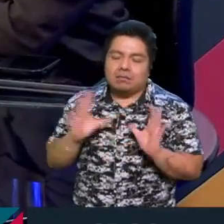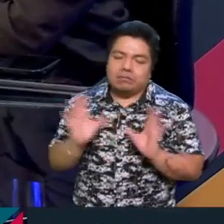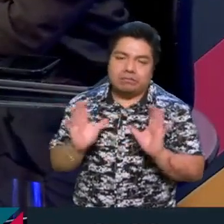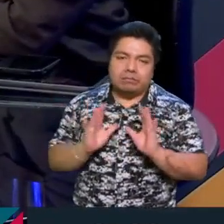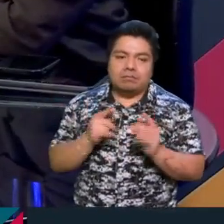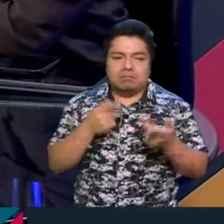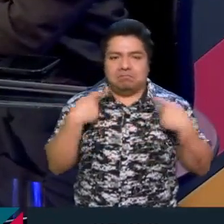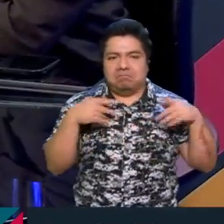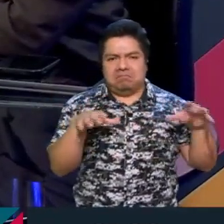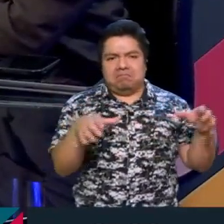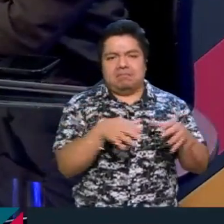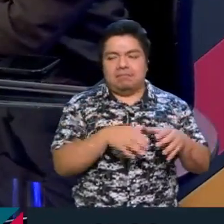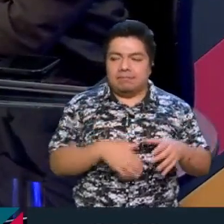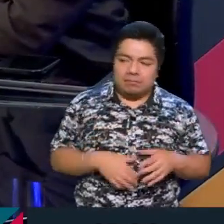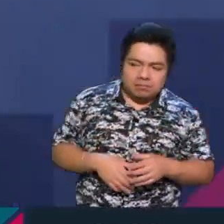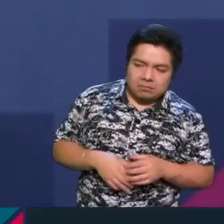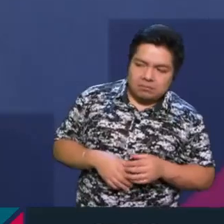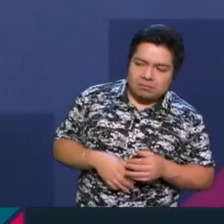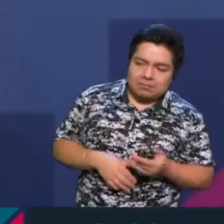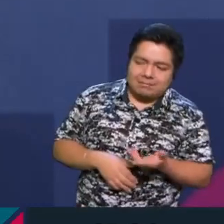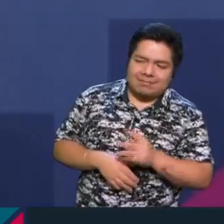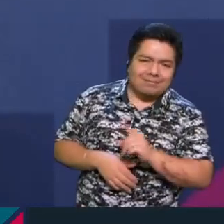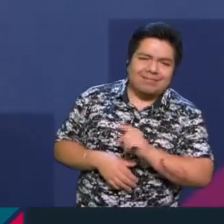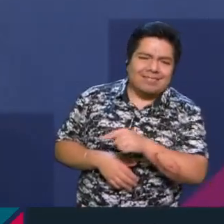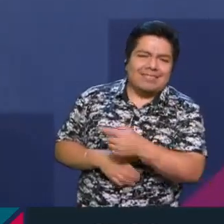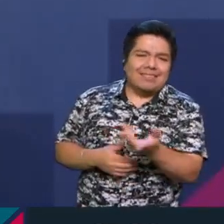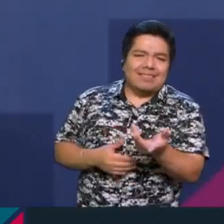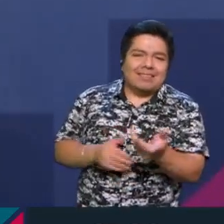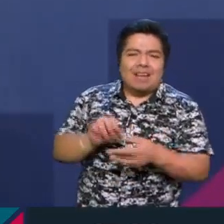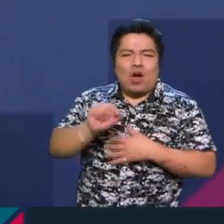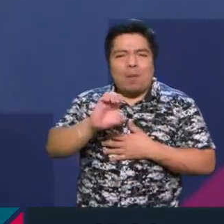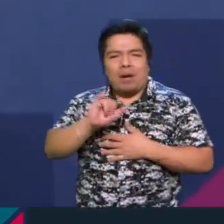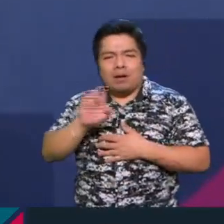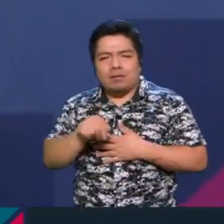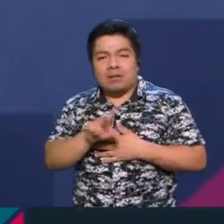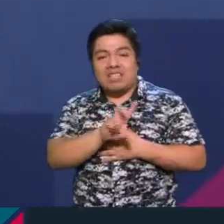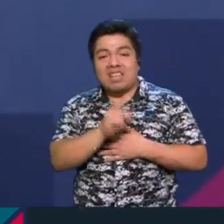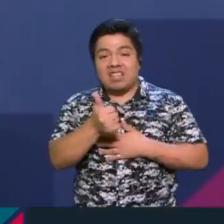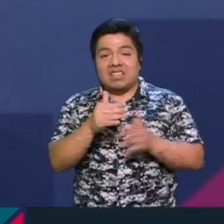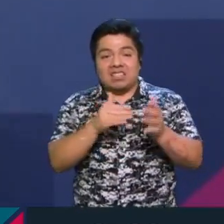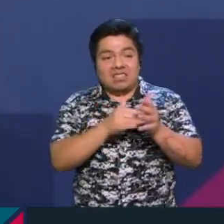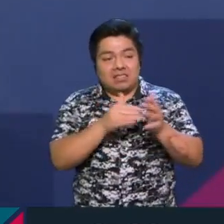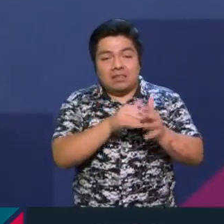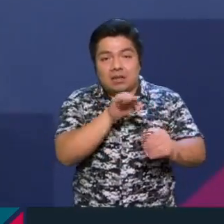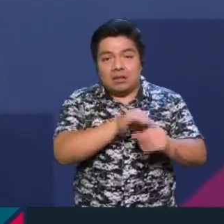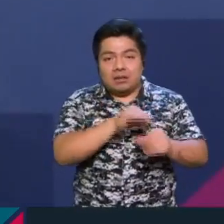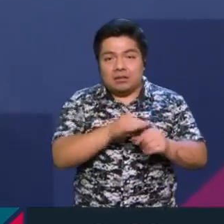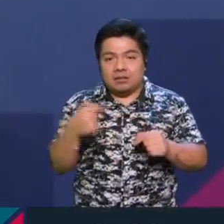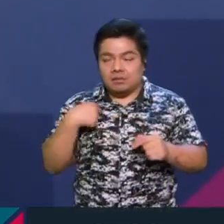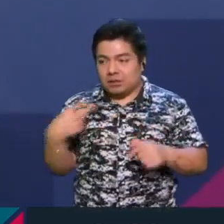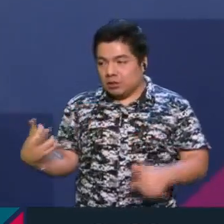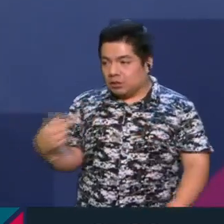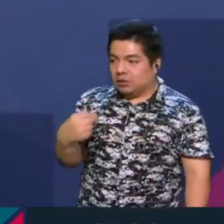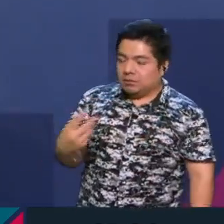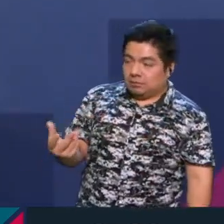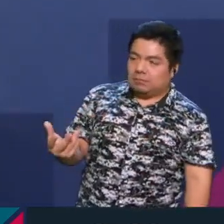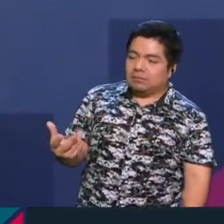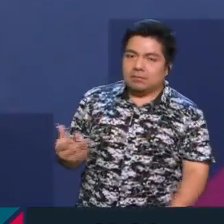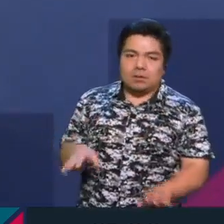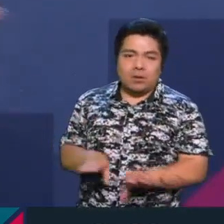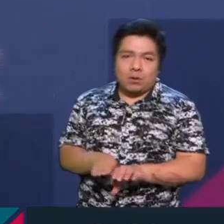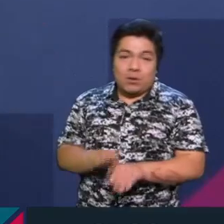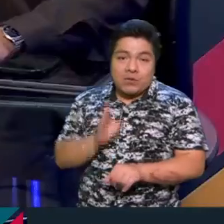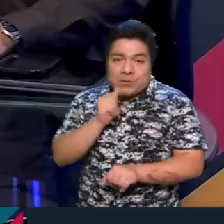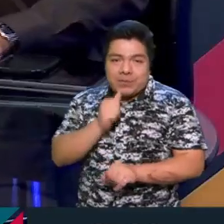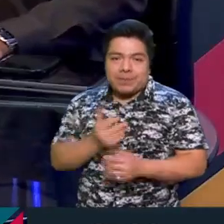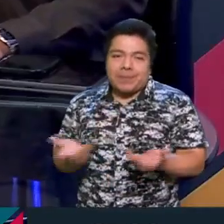que el pueblo de México no le va a aceptar que un ministro de la Corte pues desafíe 36 millones de votos expresados en las